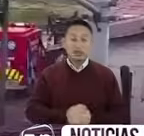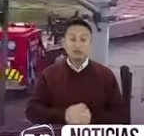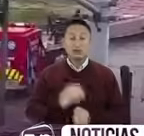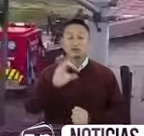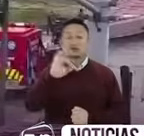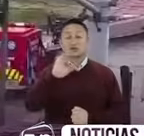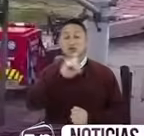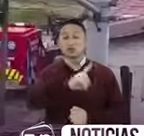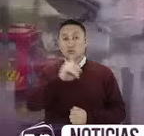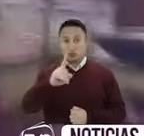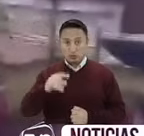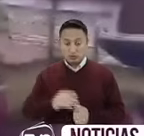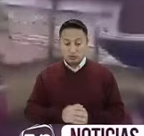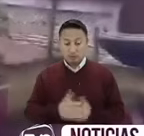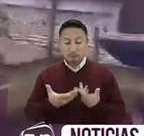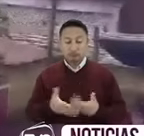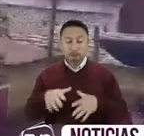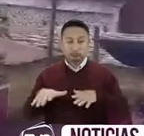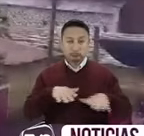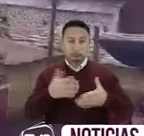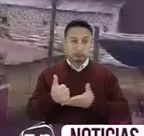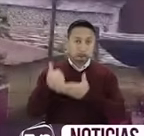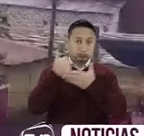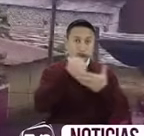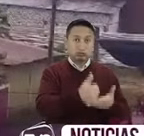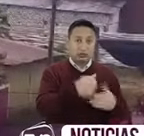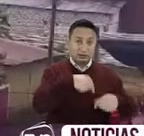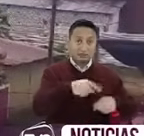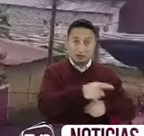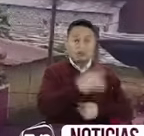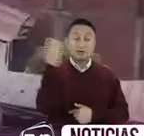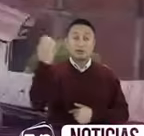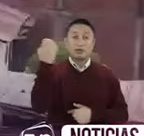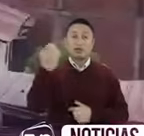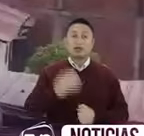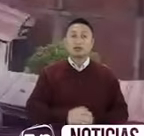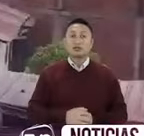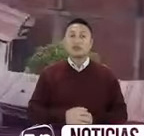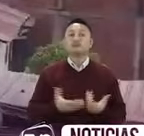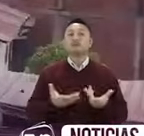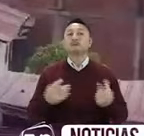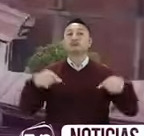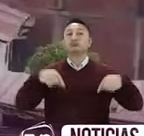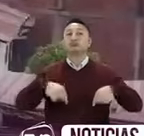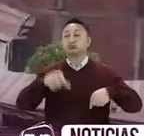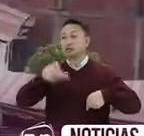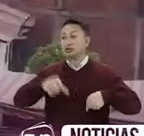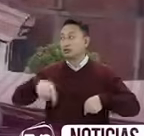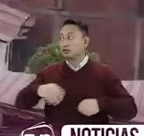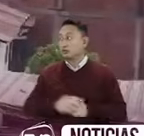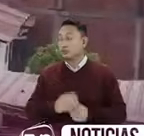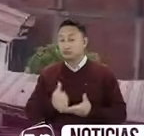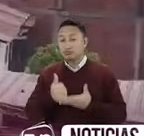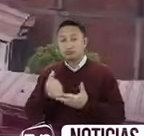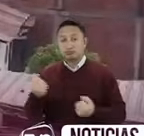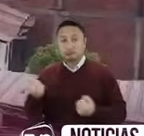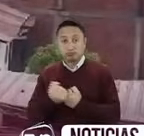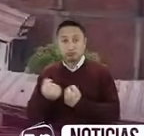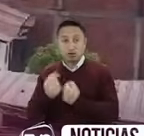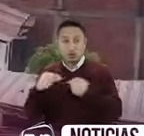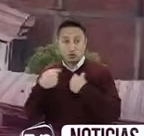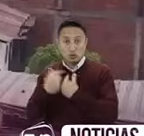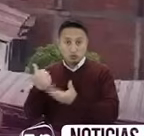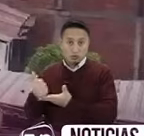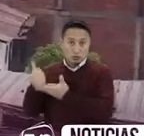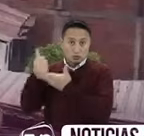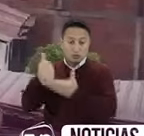EQ911 coordinó las acciones de ayuda ante la emergencia, donde residentes fueron asistidos por unidades de rescate debido a que